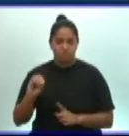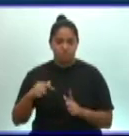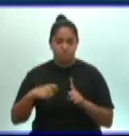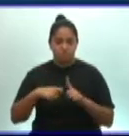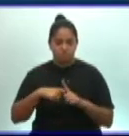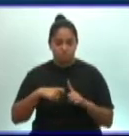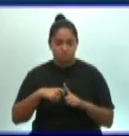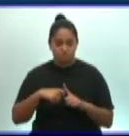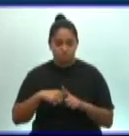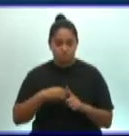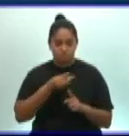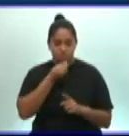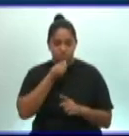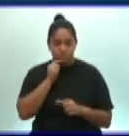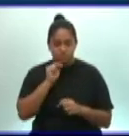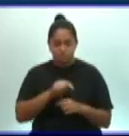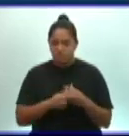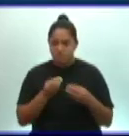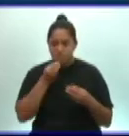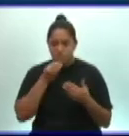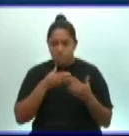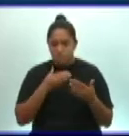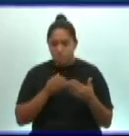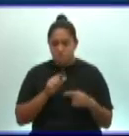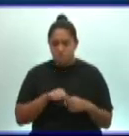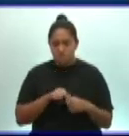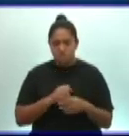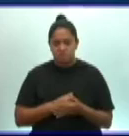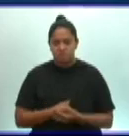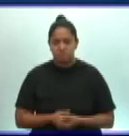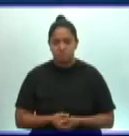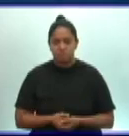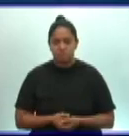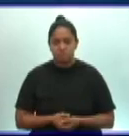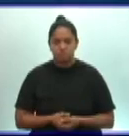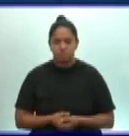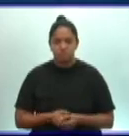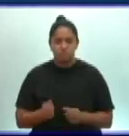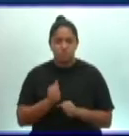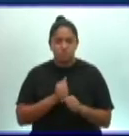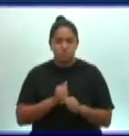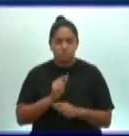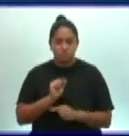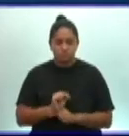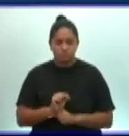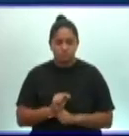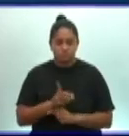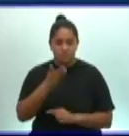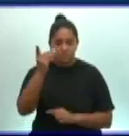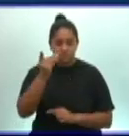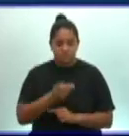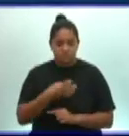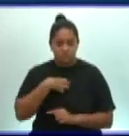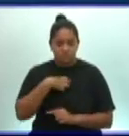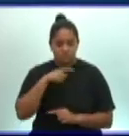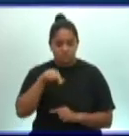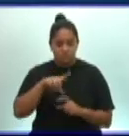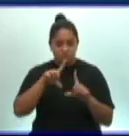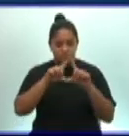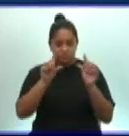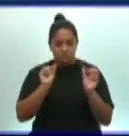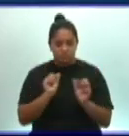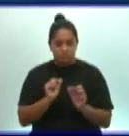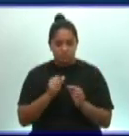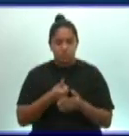haberla determinado en cualquier estado físico. Es importante que nosotros utilicemos la expresión de acuerdo a los datos que yo tengo en el texto, ya,